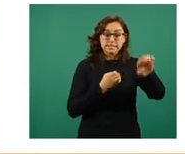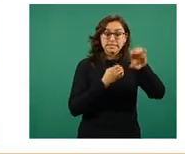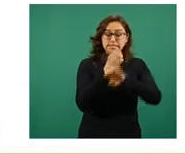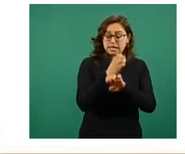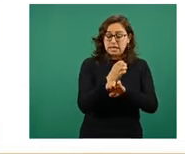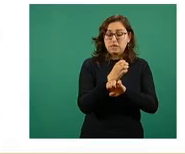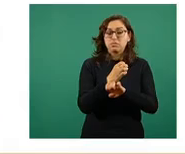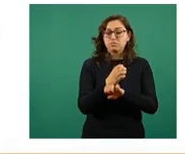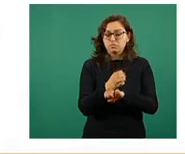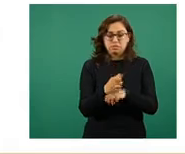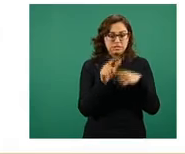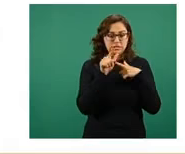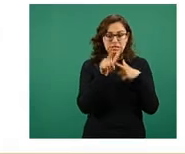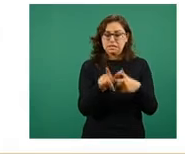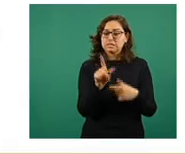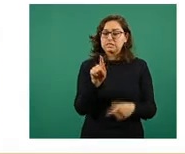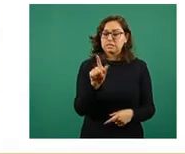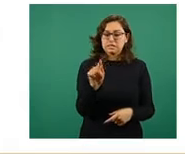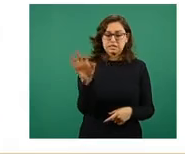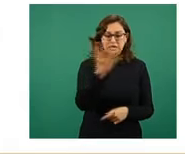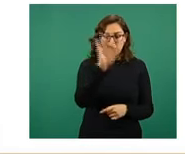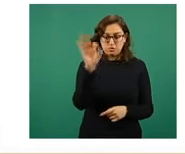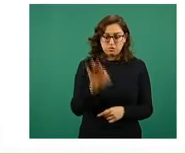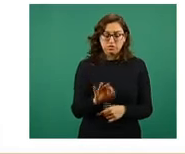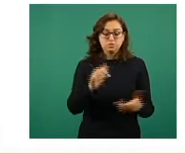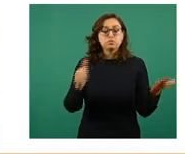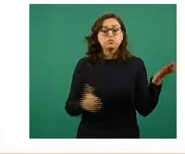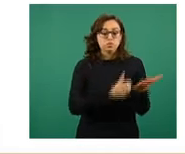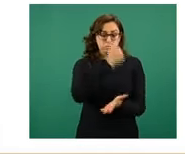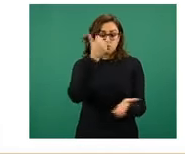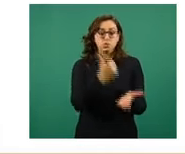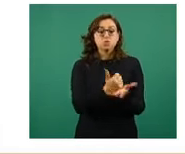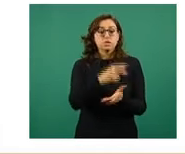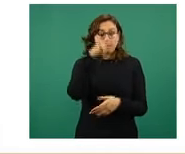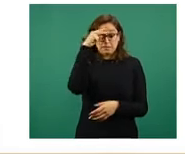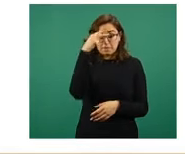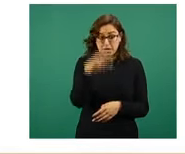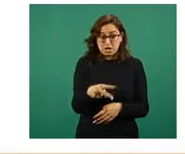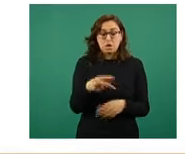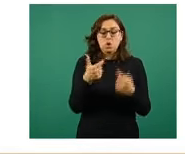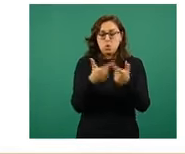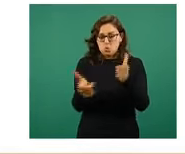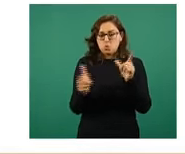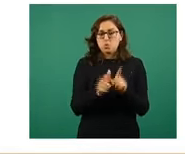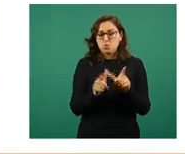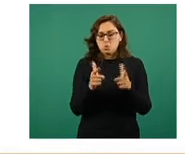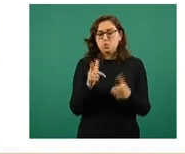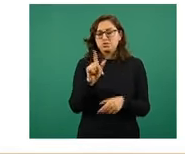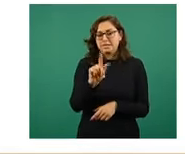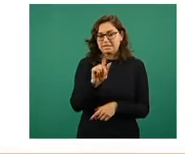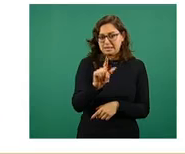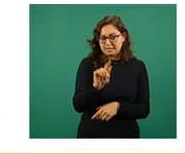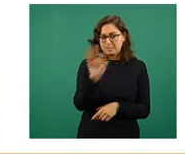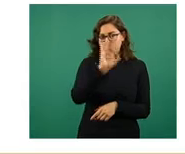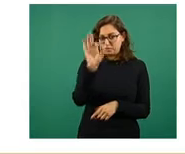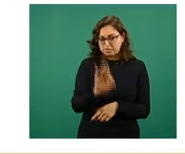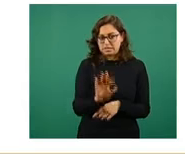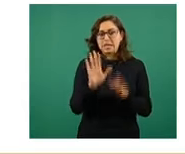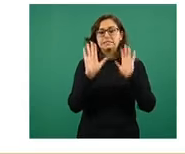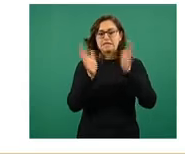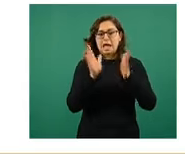grupo, pero como podemos ver, la Ciudad de México, que es la que todavía se mantiene en este grupo, está ya en ese nivel de